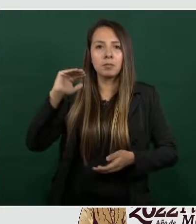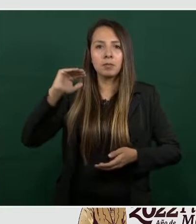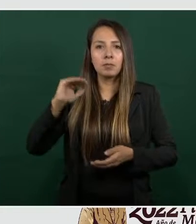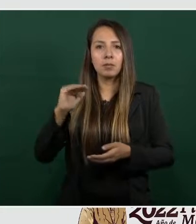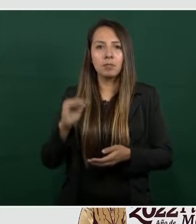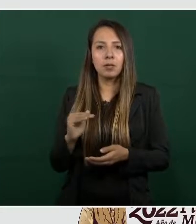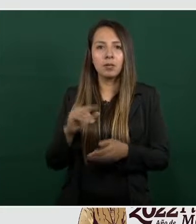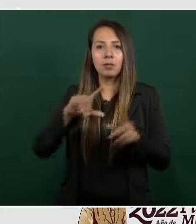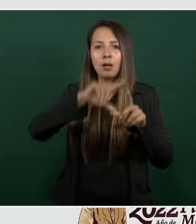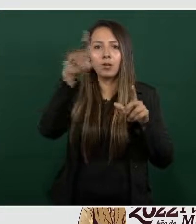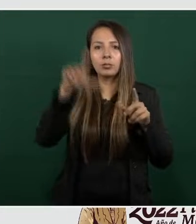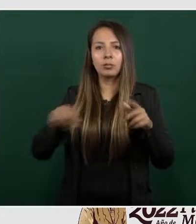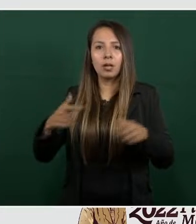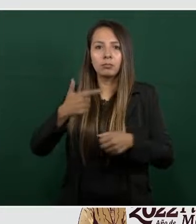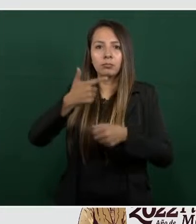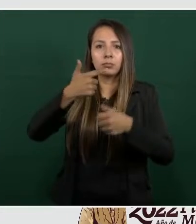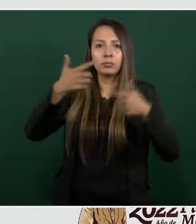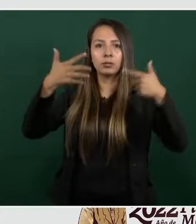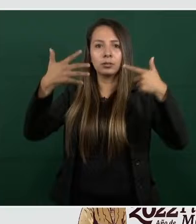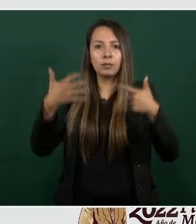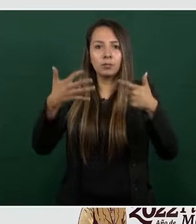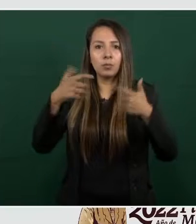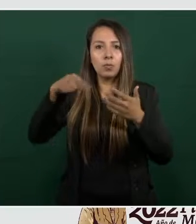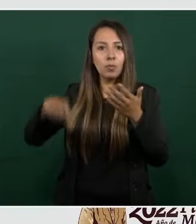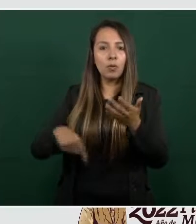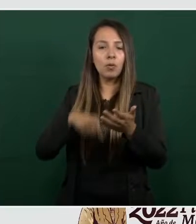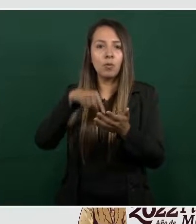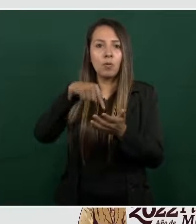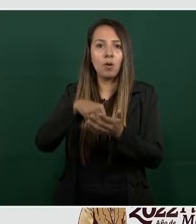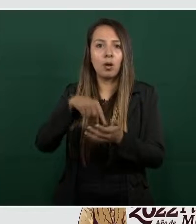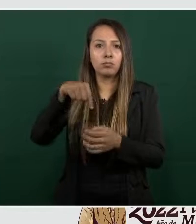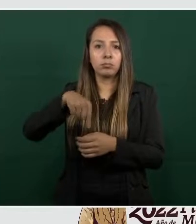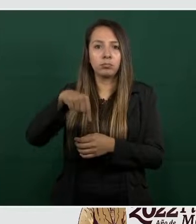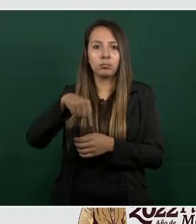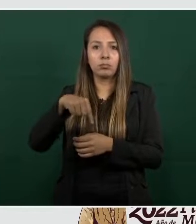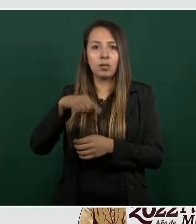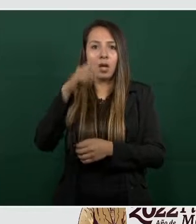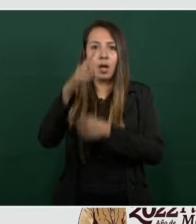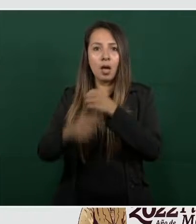lugar a nivel nacional, y aquí en el acumulado anual se observa cómo